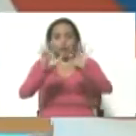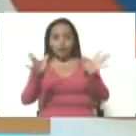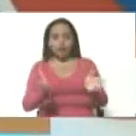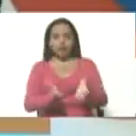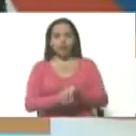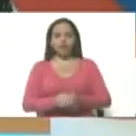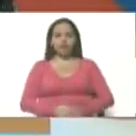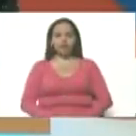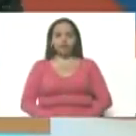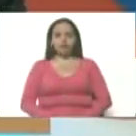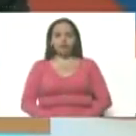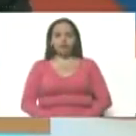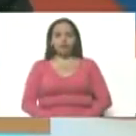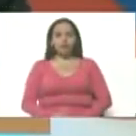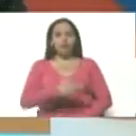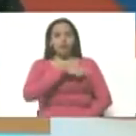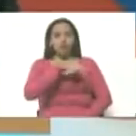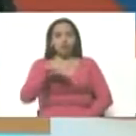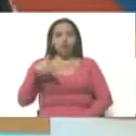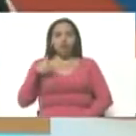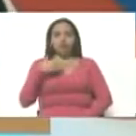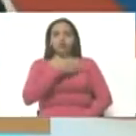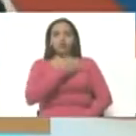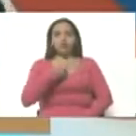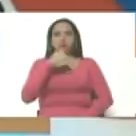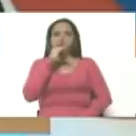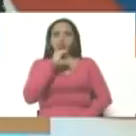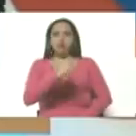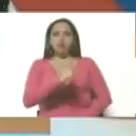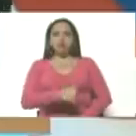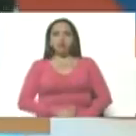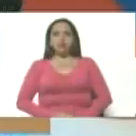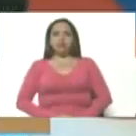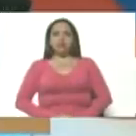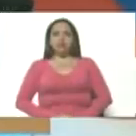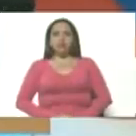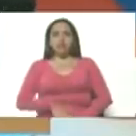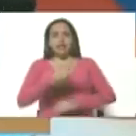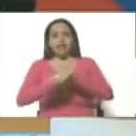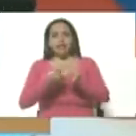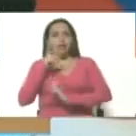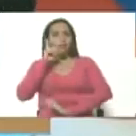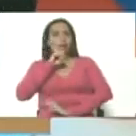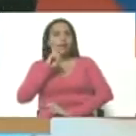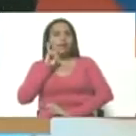Y nosotros queremos señalar y desmentir